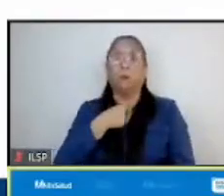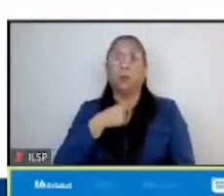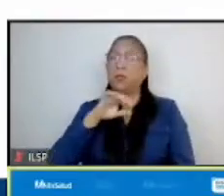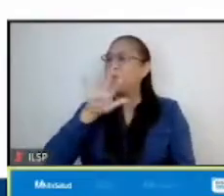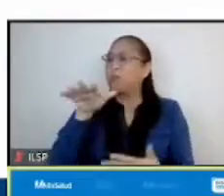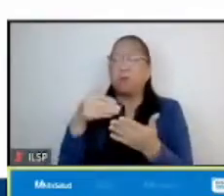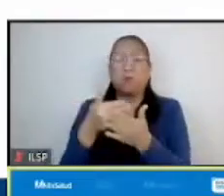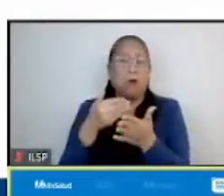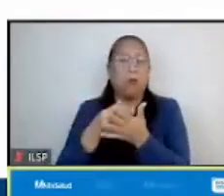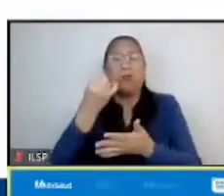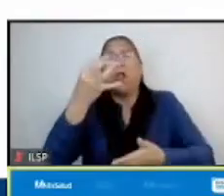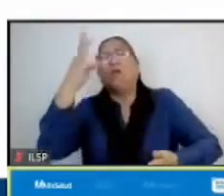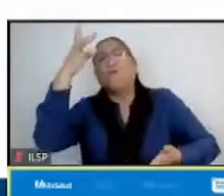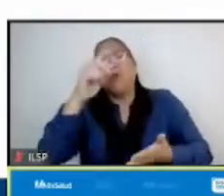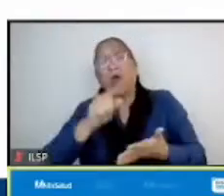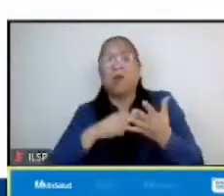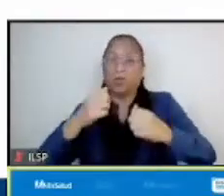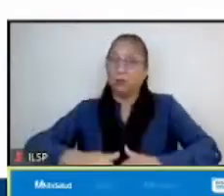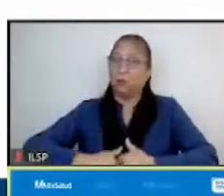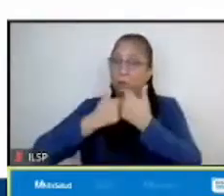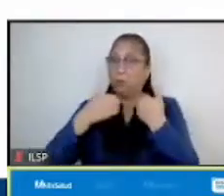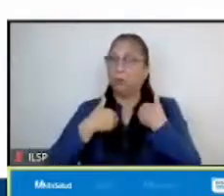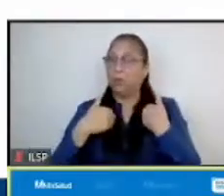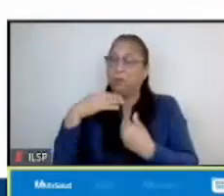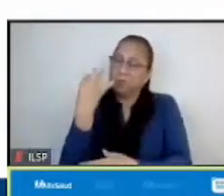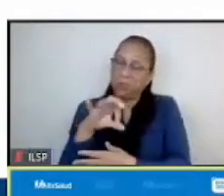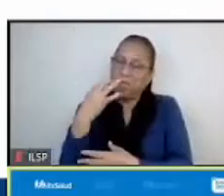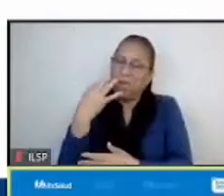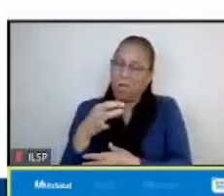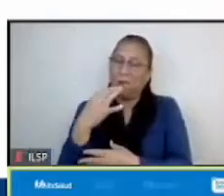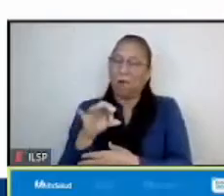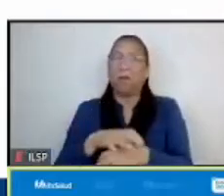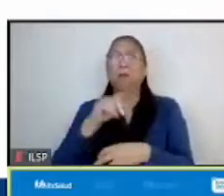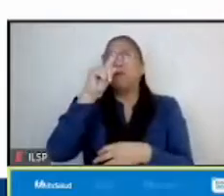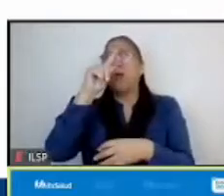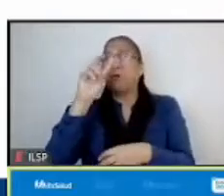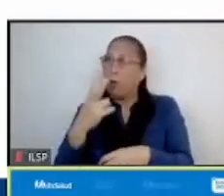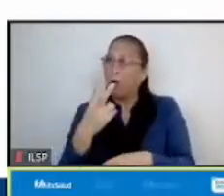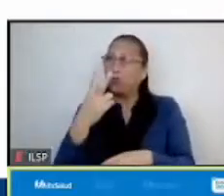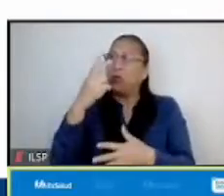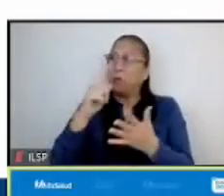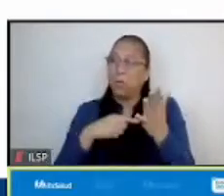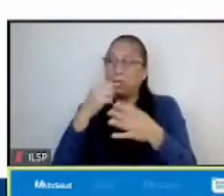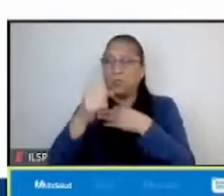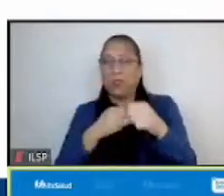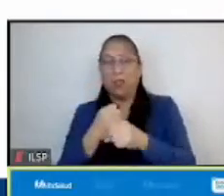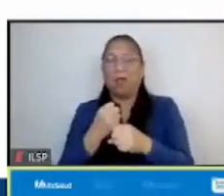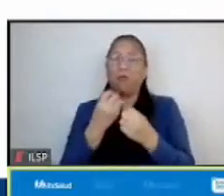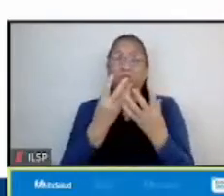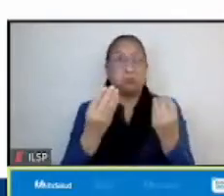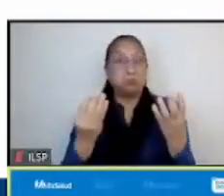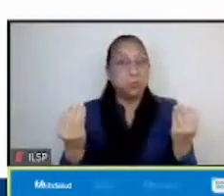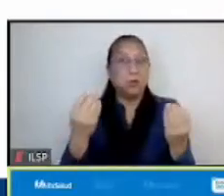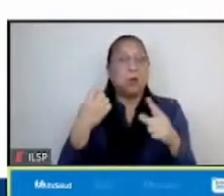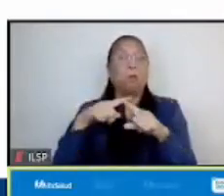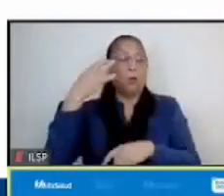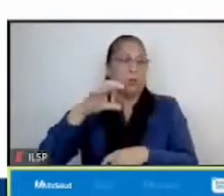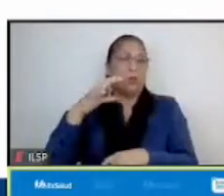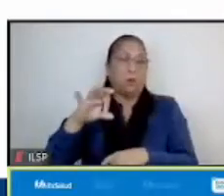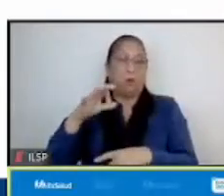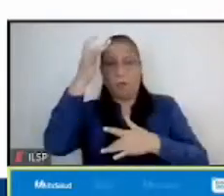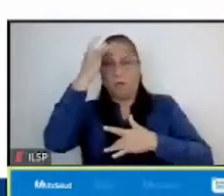tendremos a lo largo de nuestra vida. Lo que siempre pasa, por lo menos un par de veces al año sucede, algunas veces más, pero siempre tenemos esto. Y